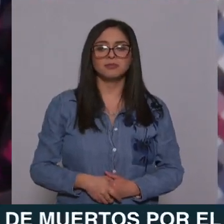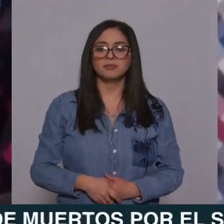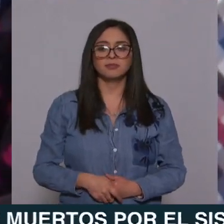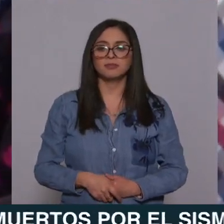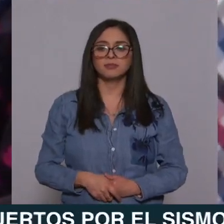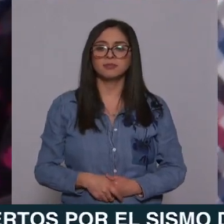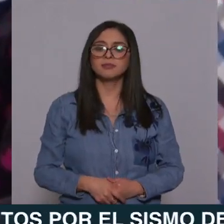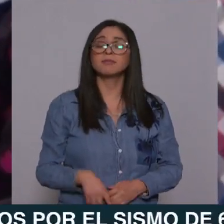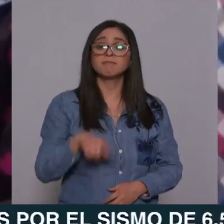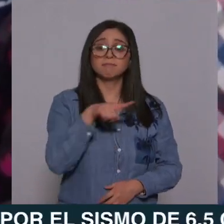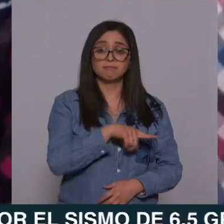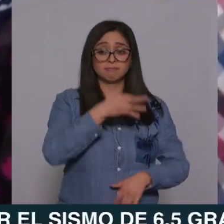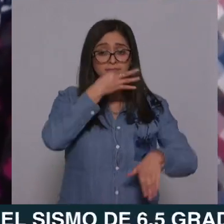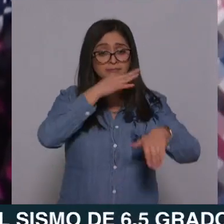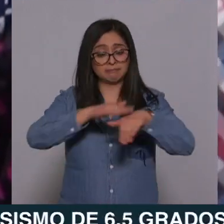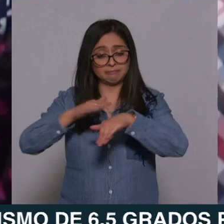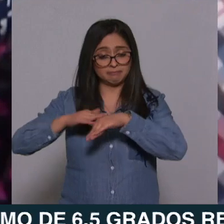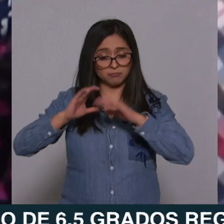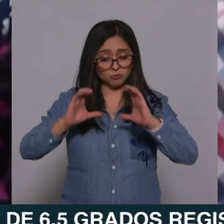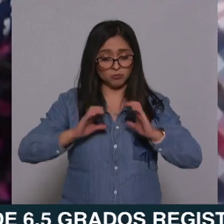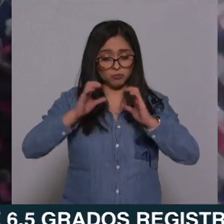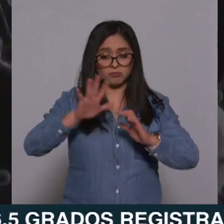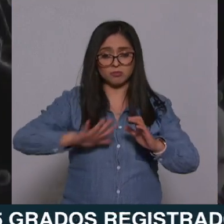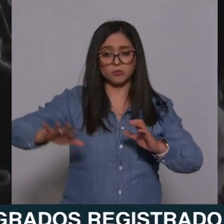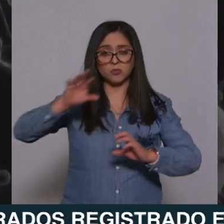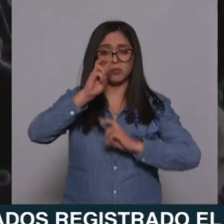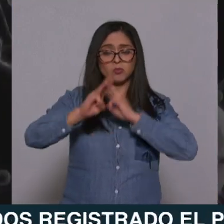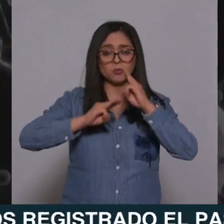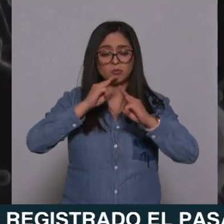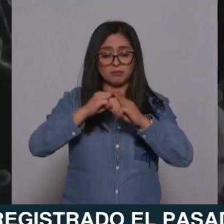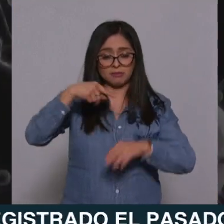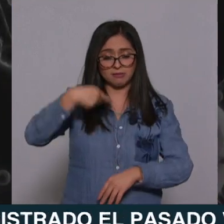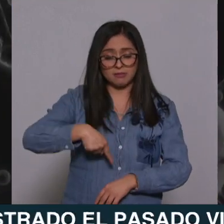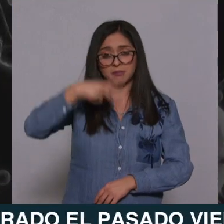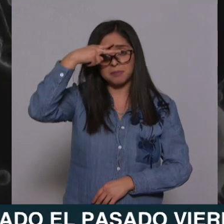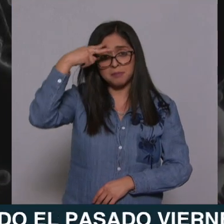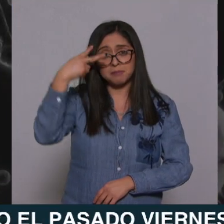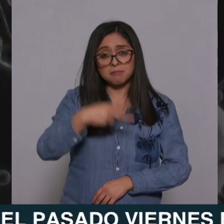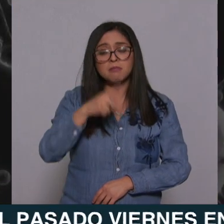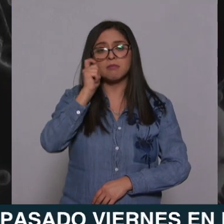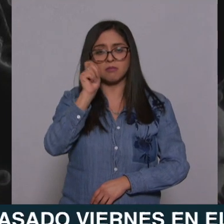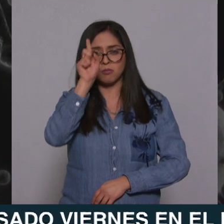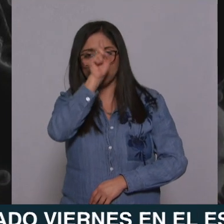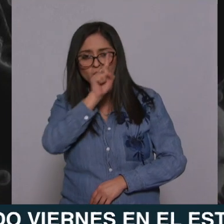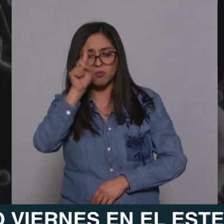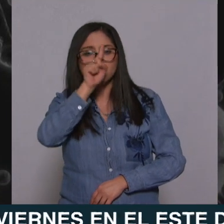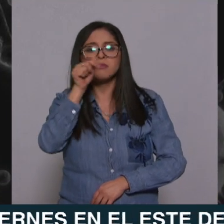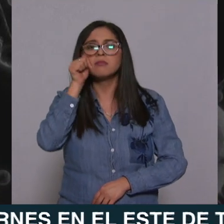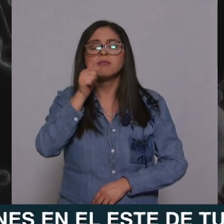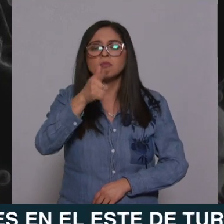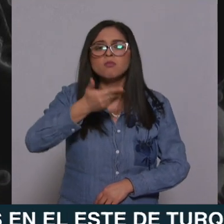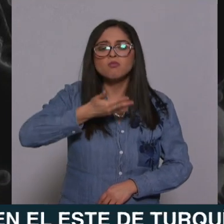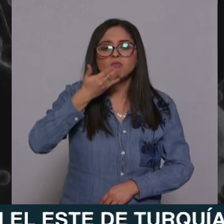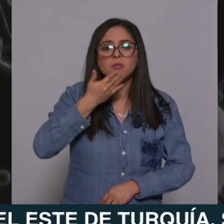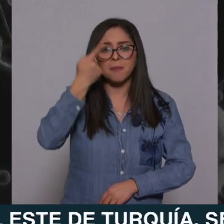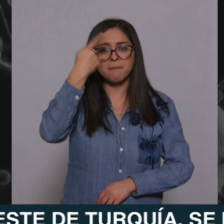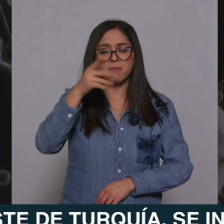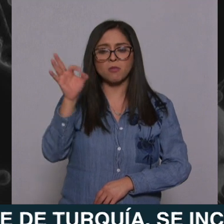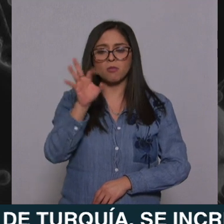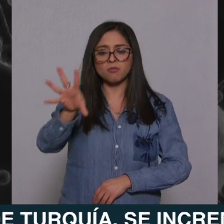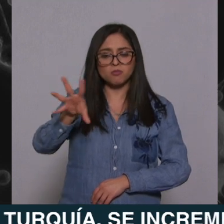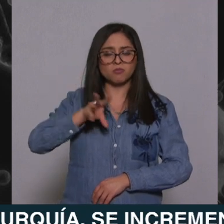Ante la alerta que permanece activa a nivel mundial, en México se recomiendan medidas universales para disminuir el